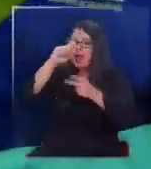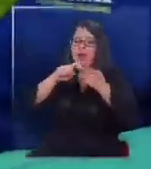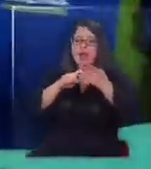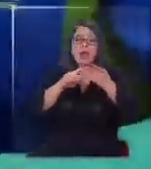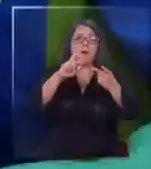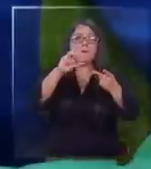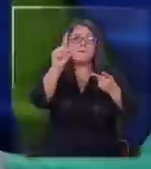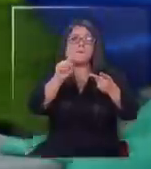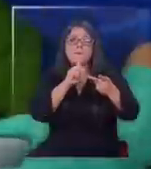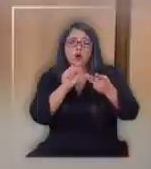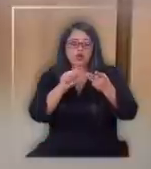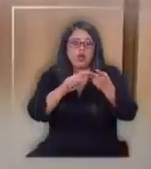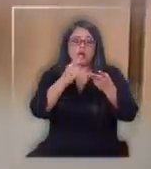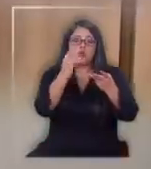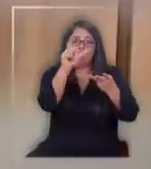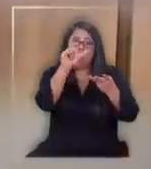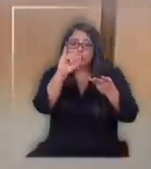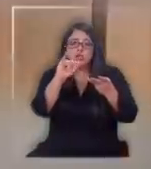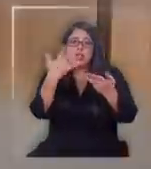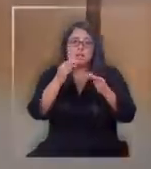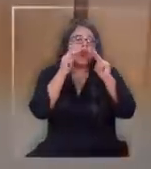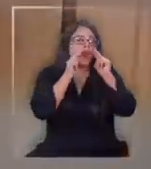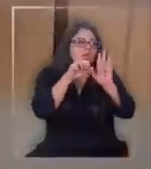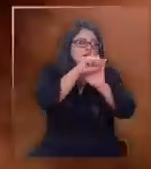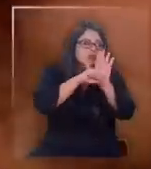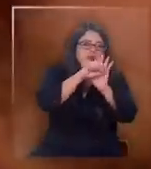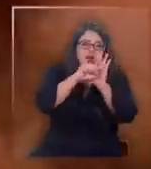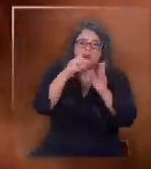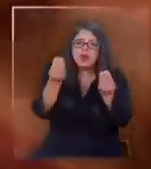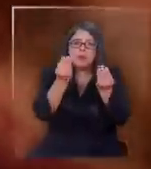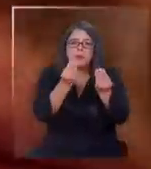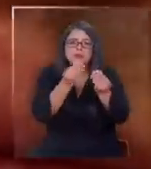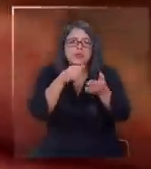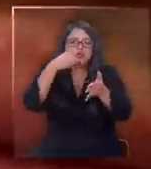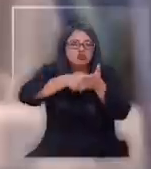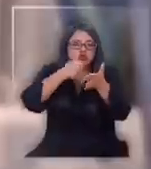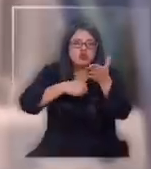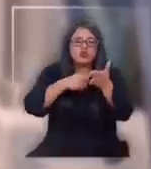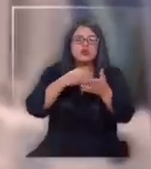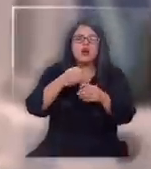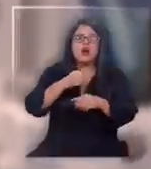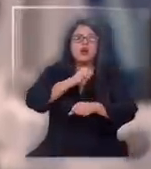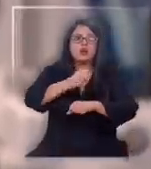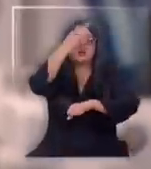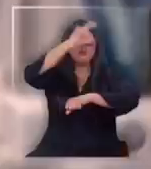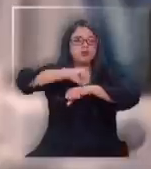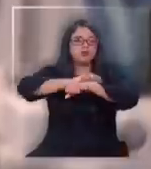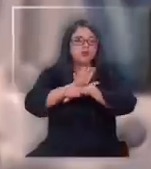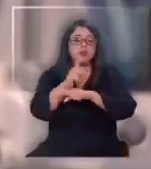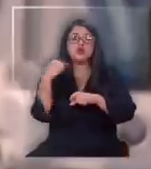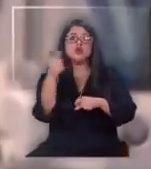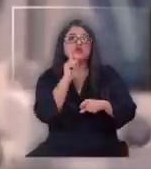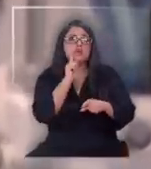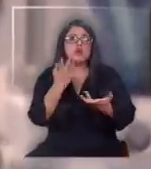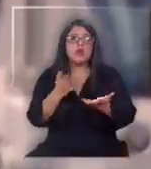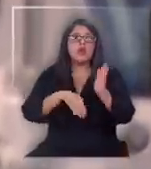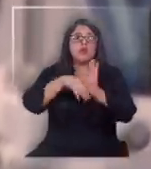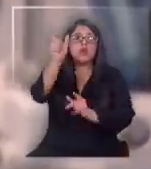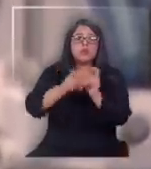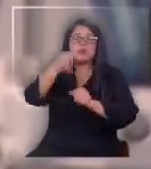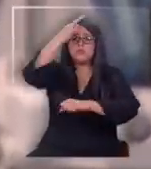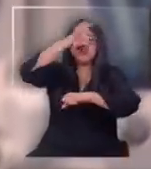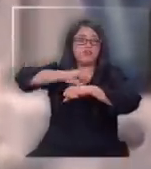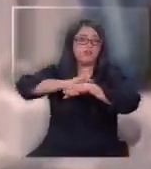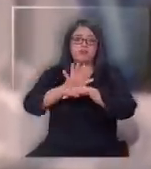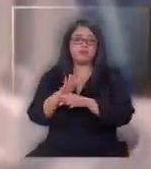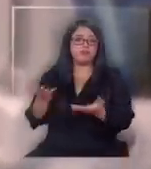para registrar el día a día de la extenuante lucha contra el coronavirus. Tenemos mayoritariamente pacientes confirmados